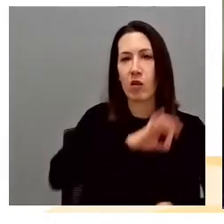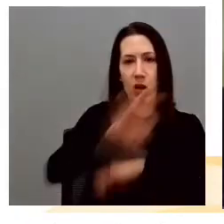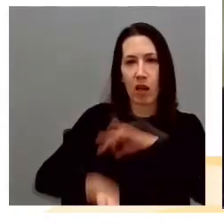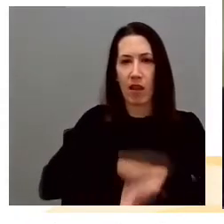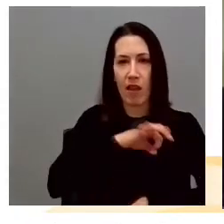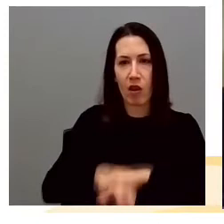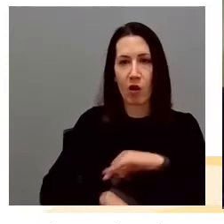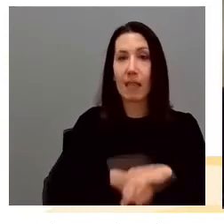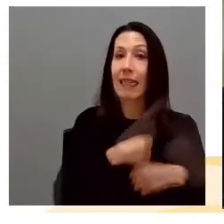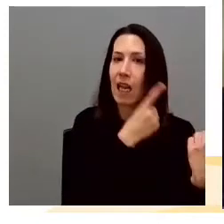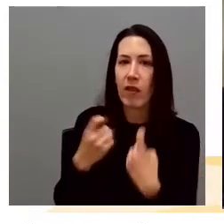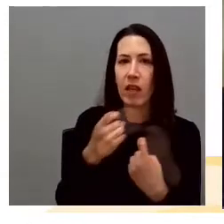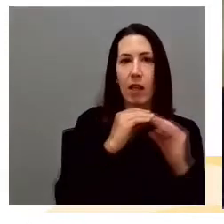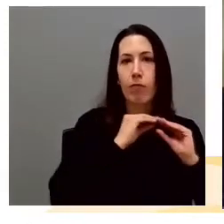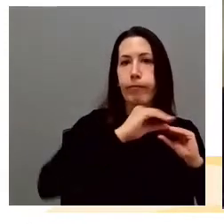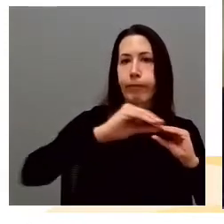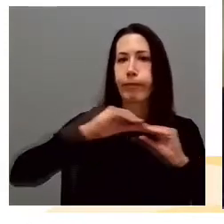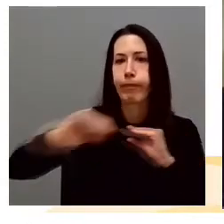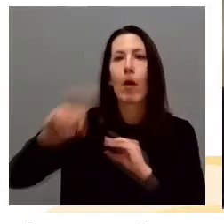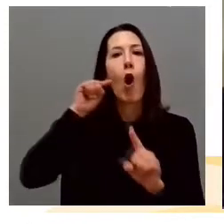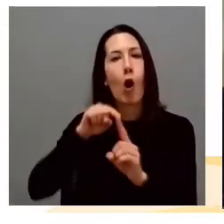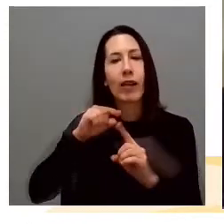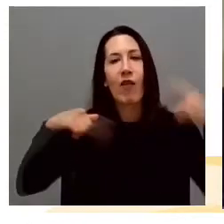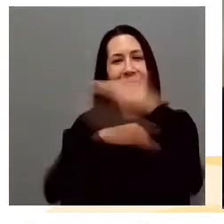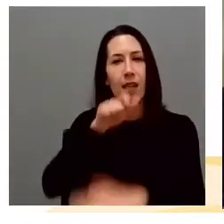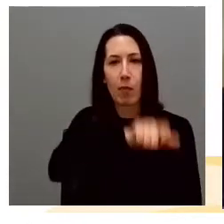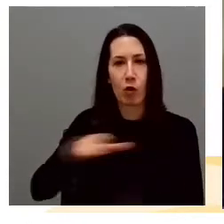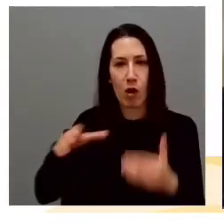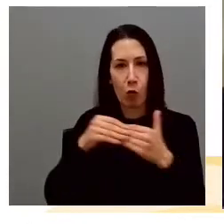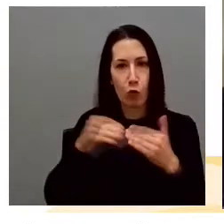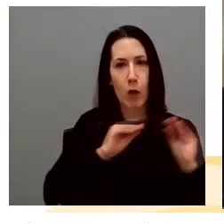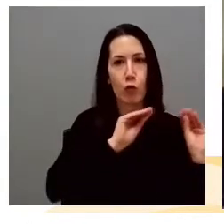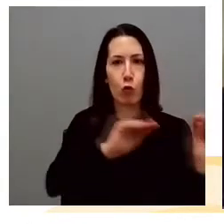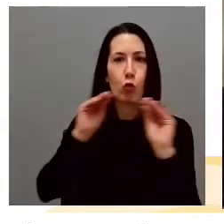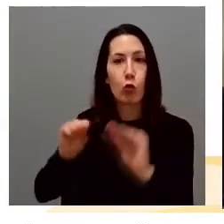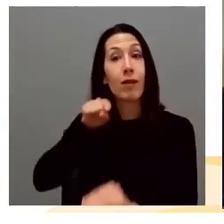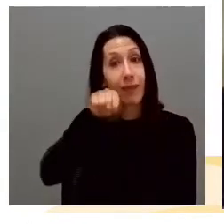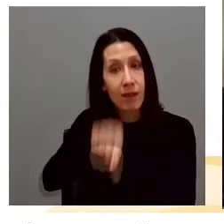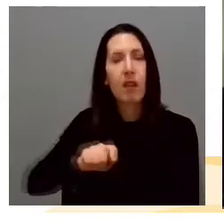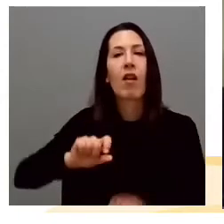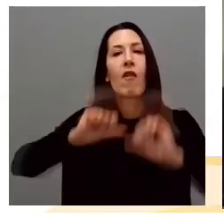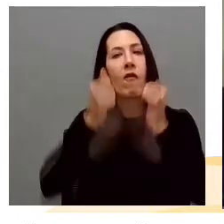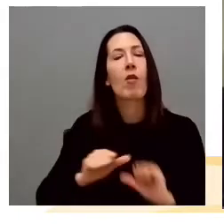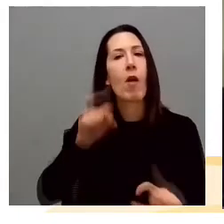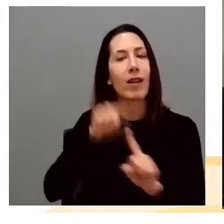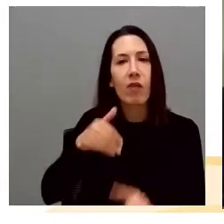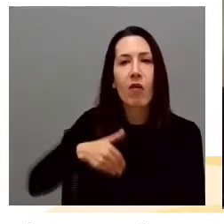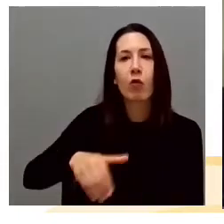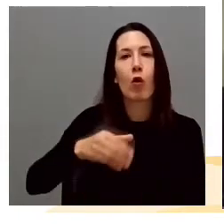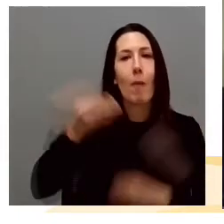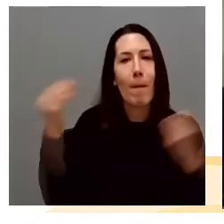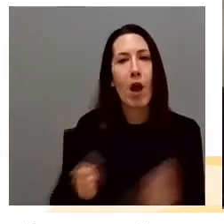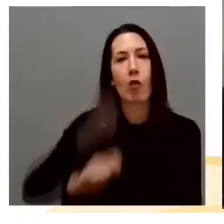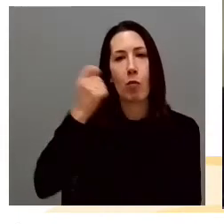que lo necesiten para atender a su gente. Esa es la forma de conseguir un futuro mejor para